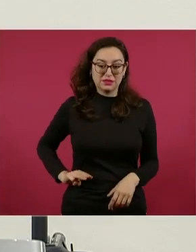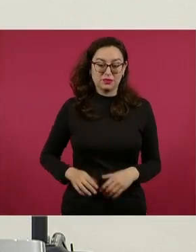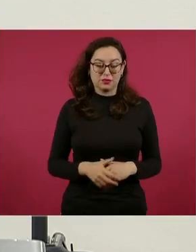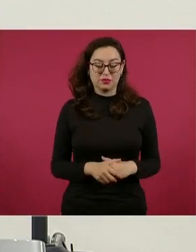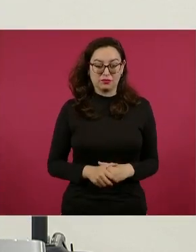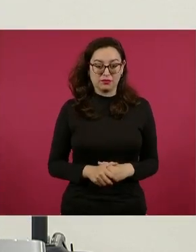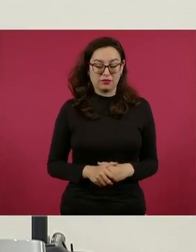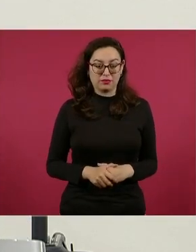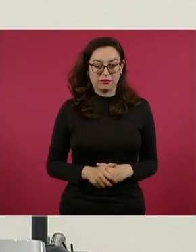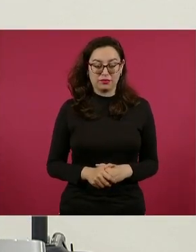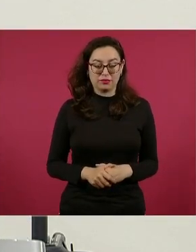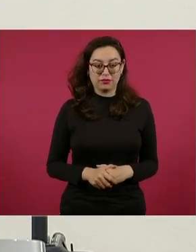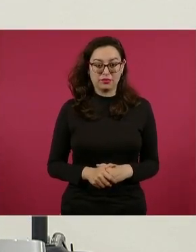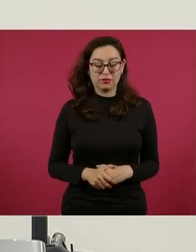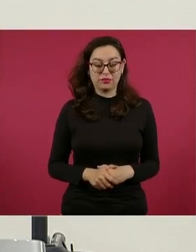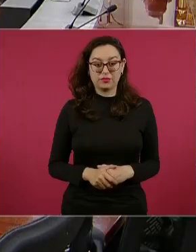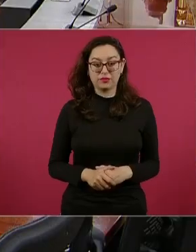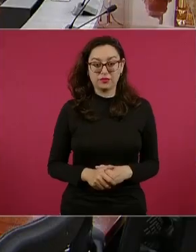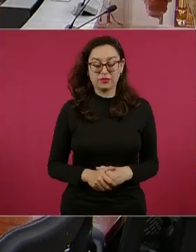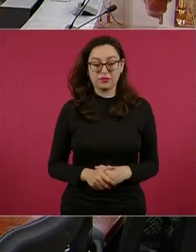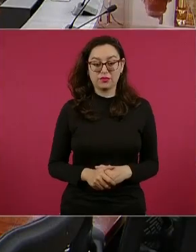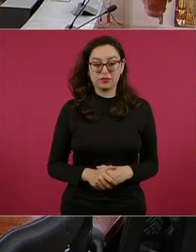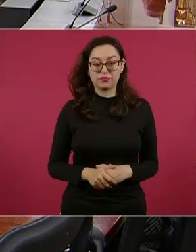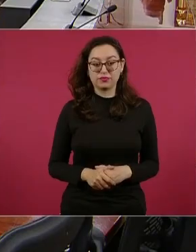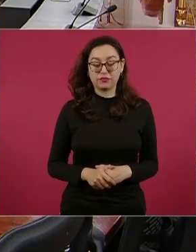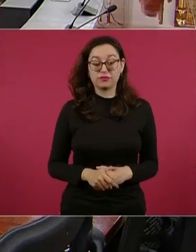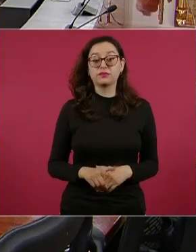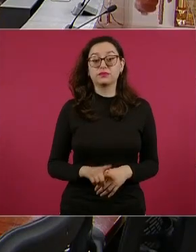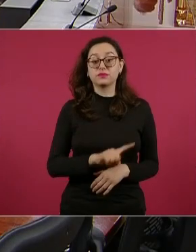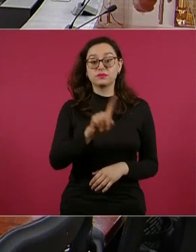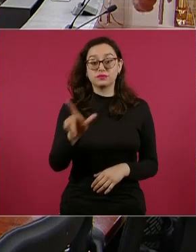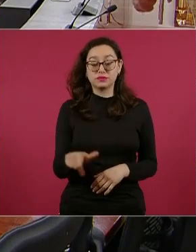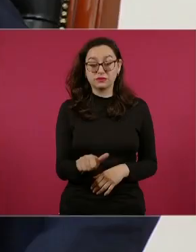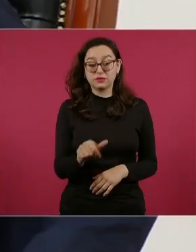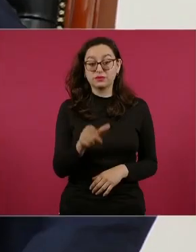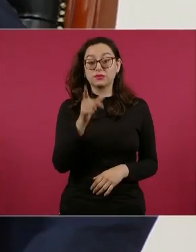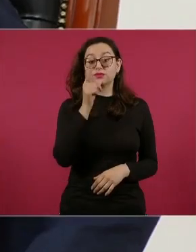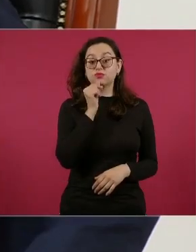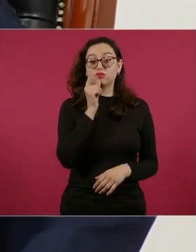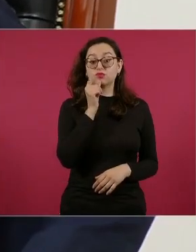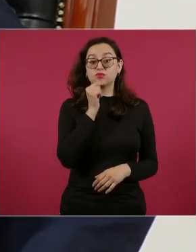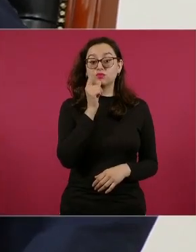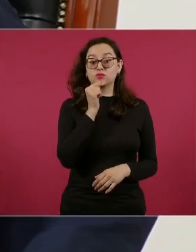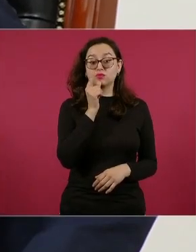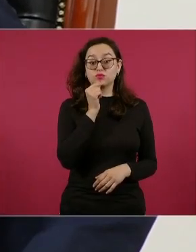y que regresaron los policías a las 3 horas con las patrullas llenas de lodo